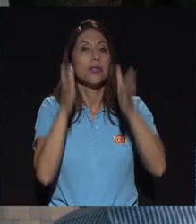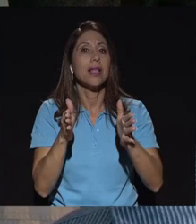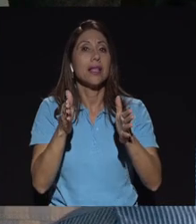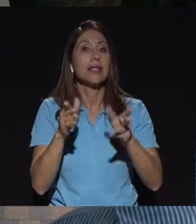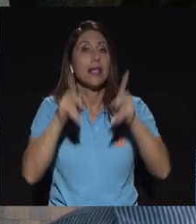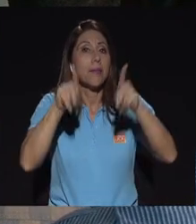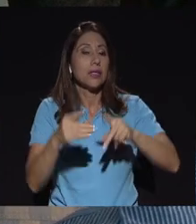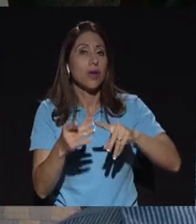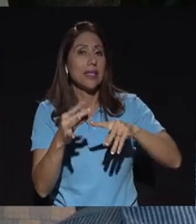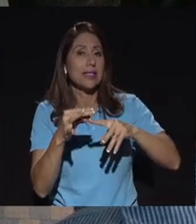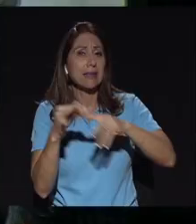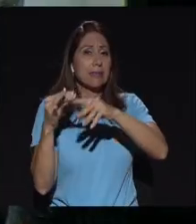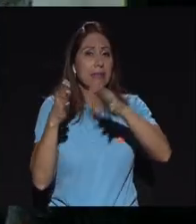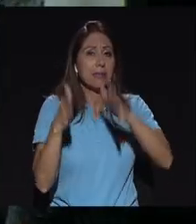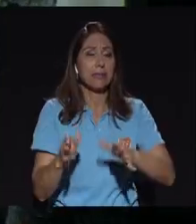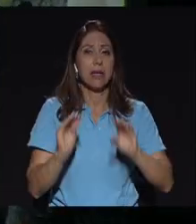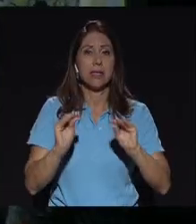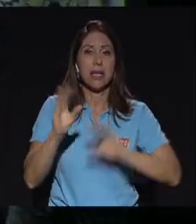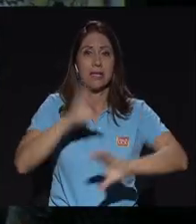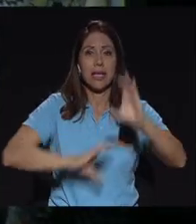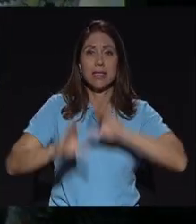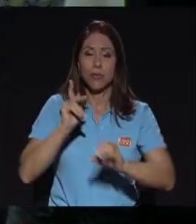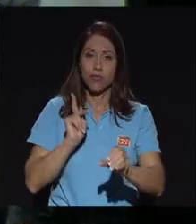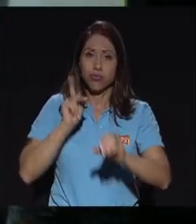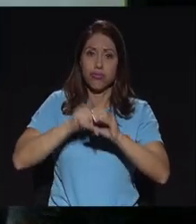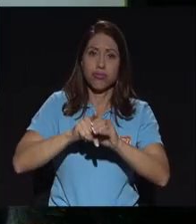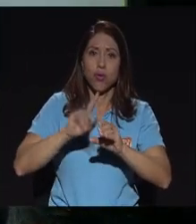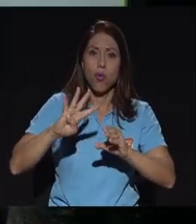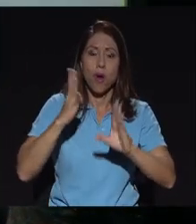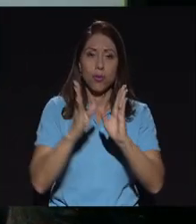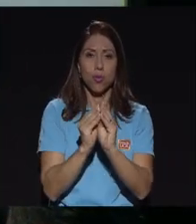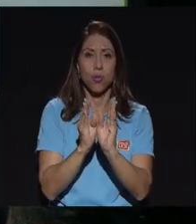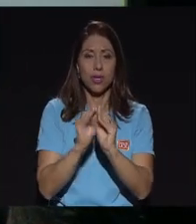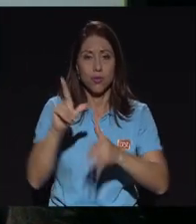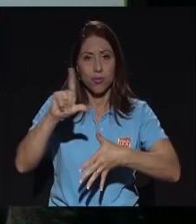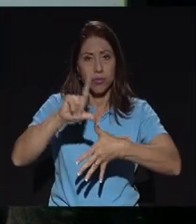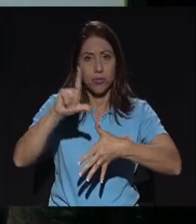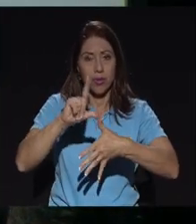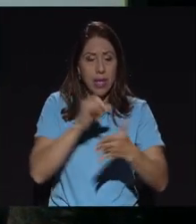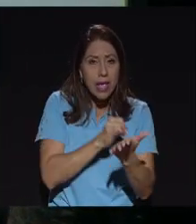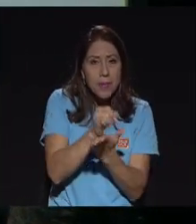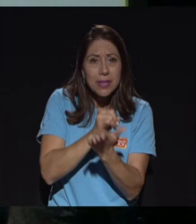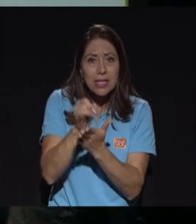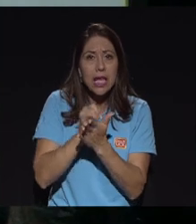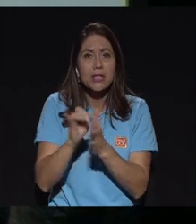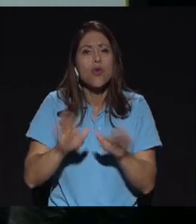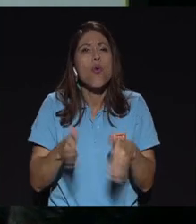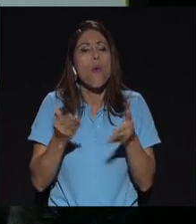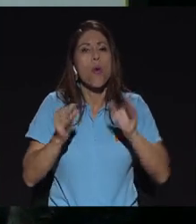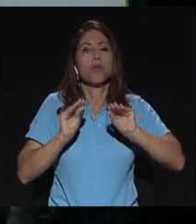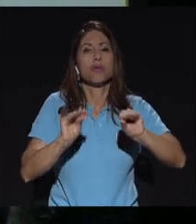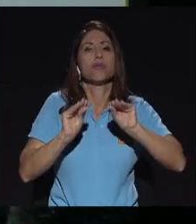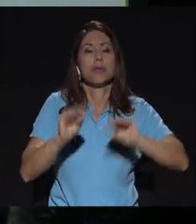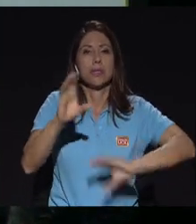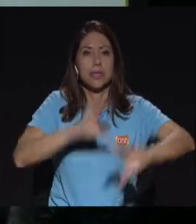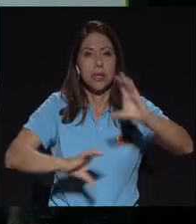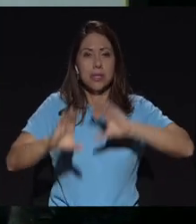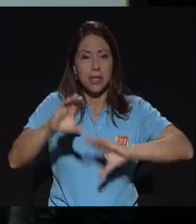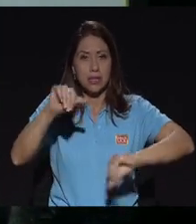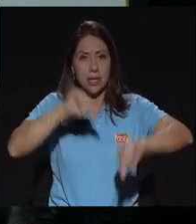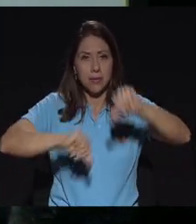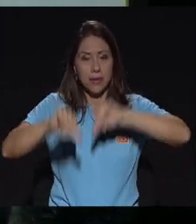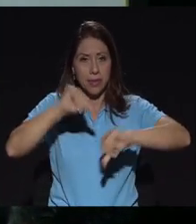de la enseñanza de las ciencias participaron del 4º Congreso Latinoamericano de Investigación en Didáctica de las Ciencias